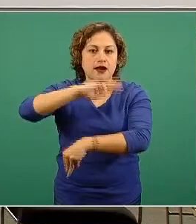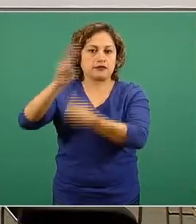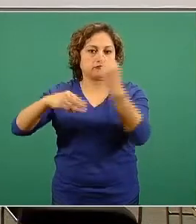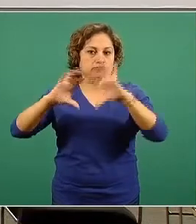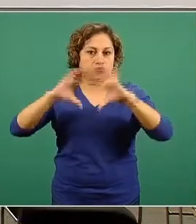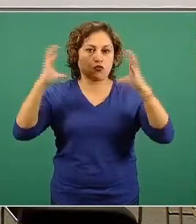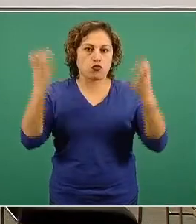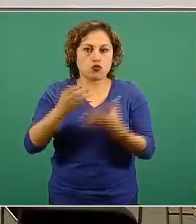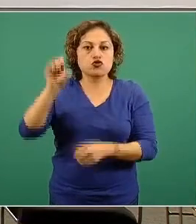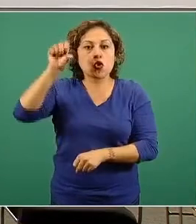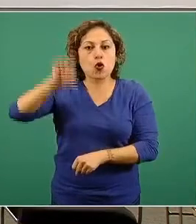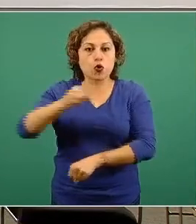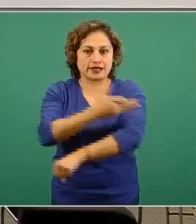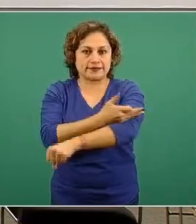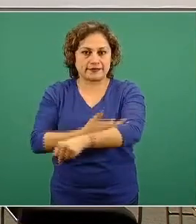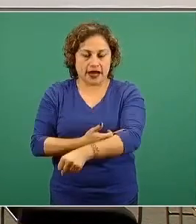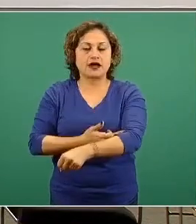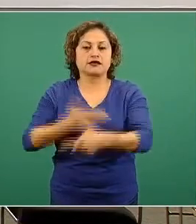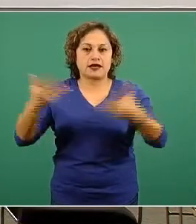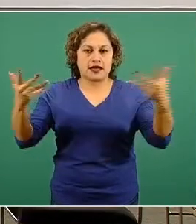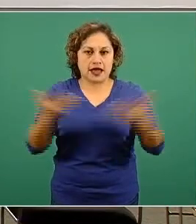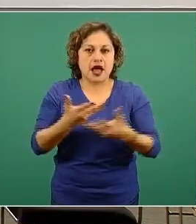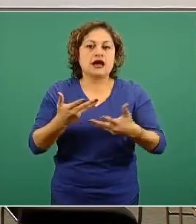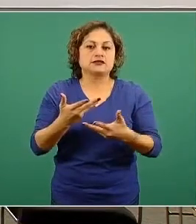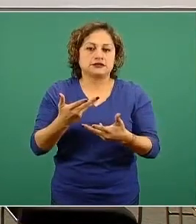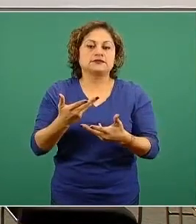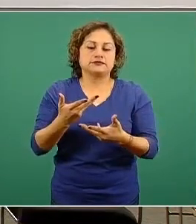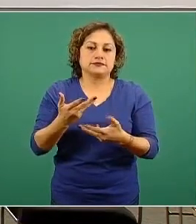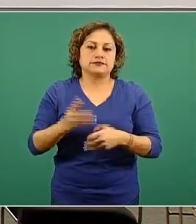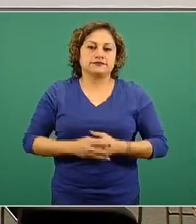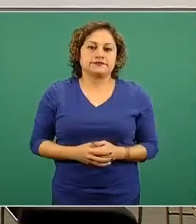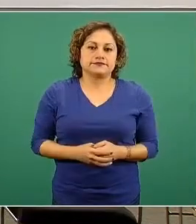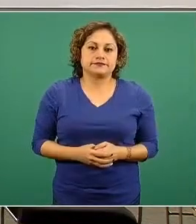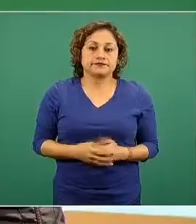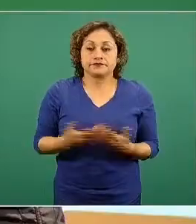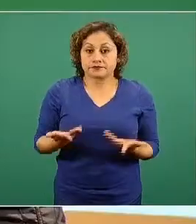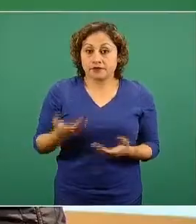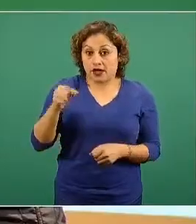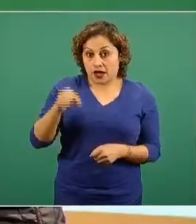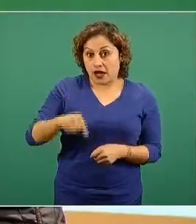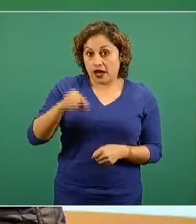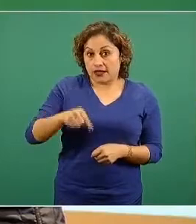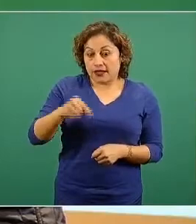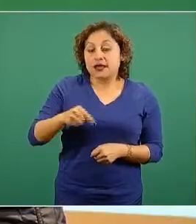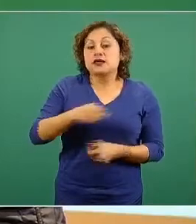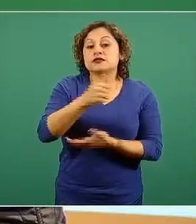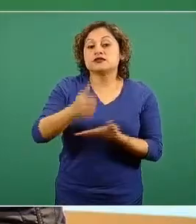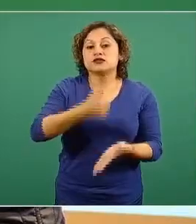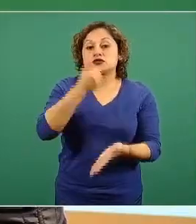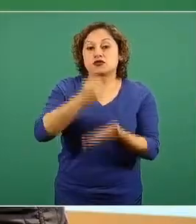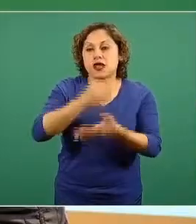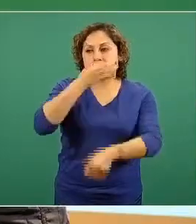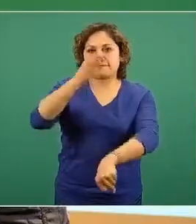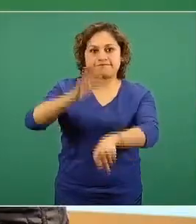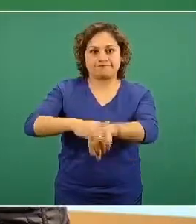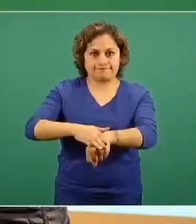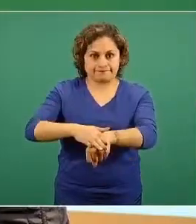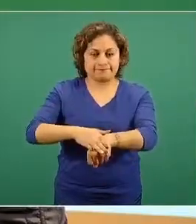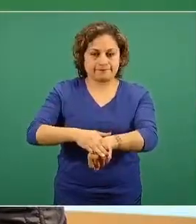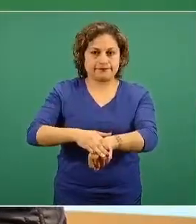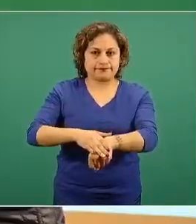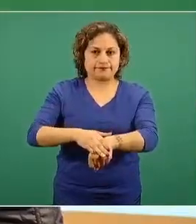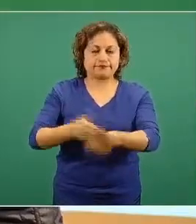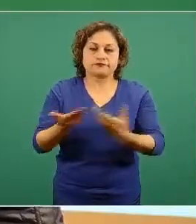transcurso de la tarde. De hecho, la entidad federativa fue una de las primeras en recibir la notificación y a efectos de esa notificación es que pudo